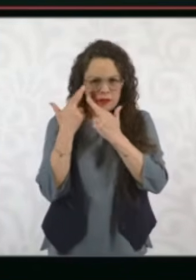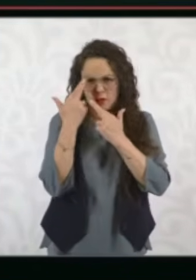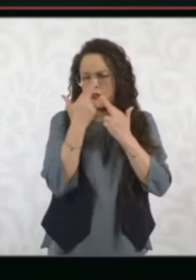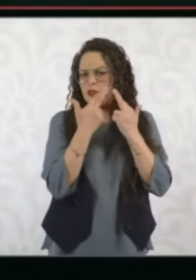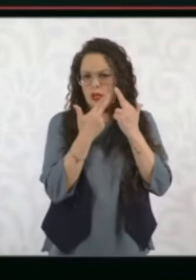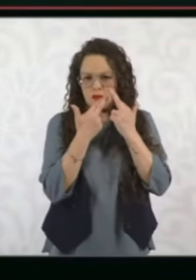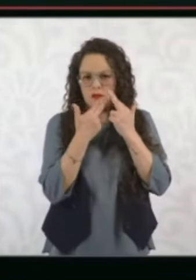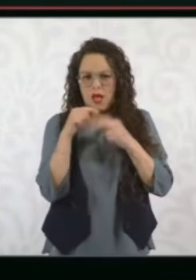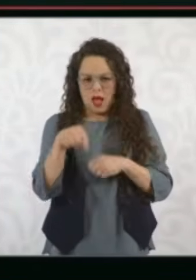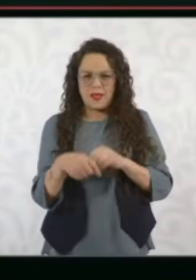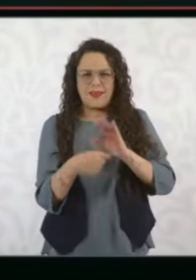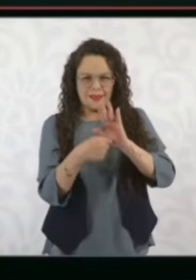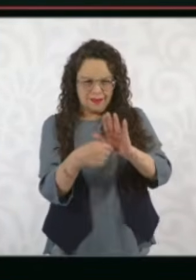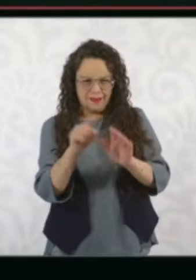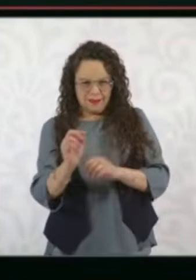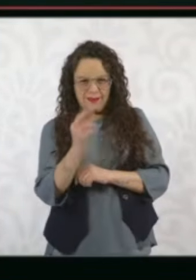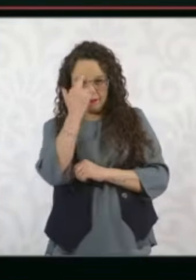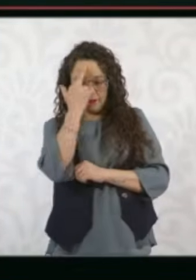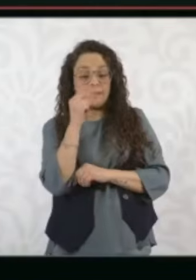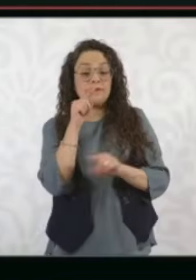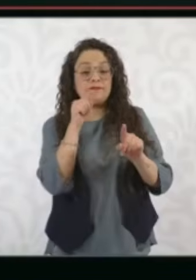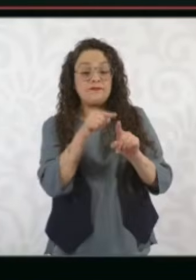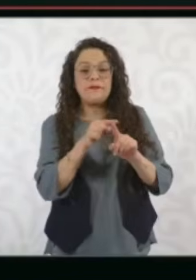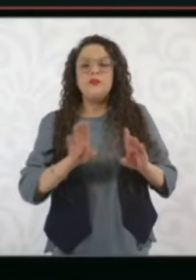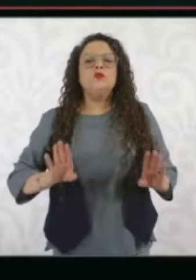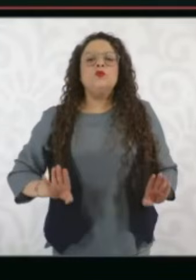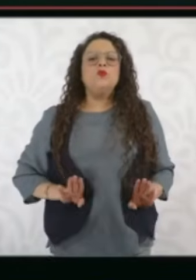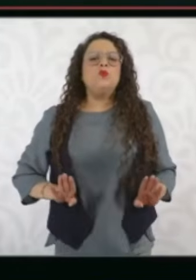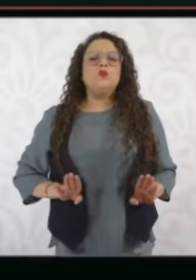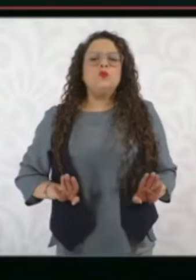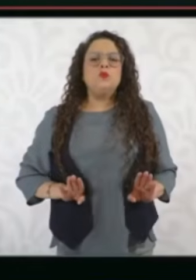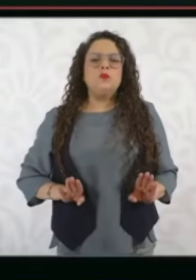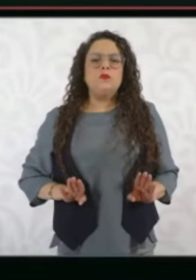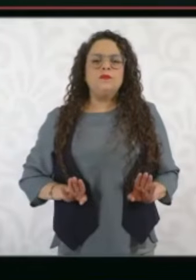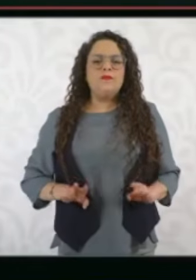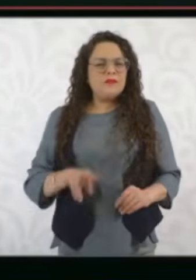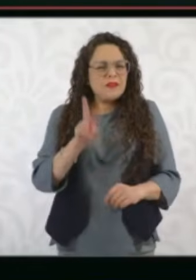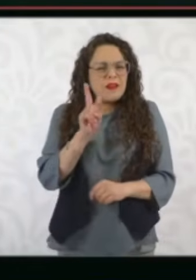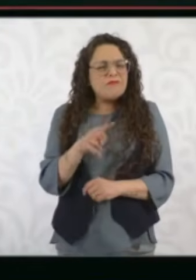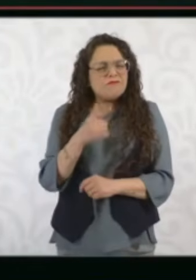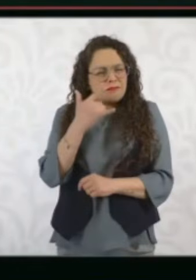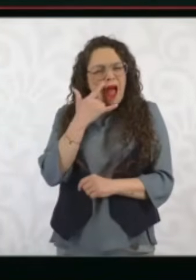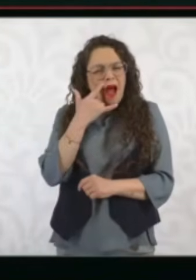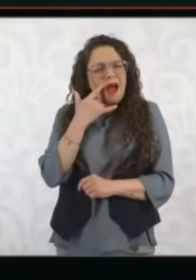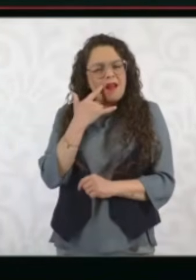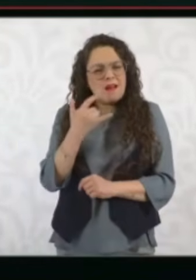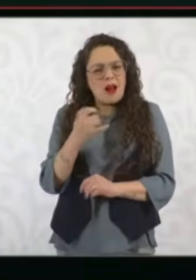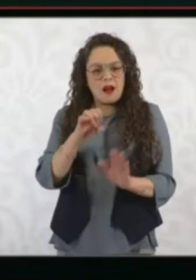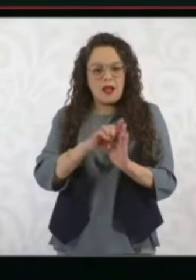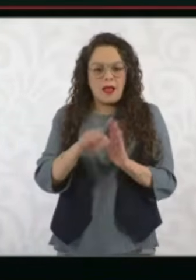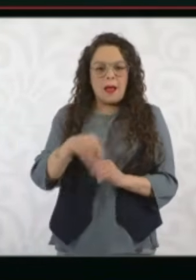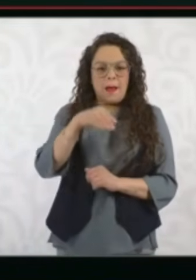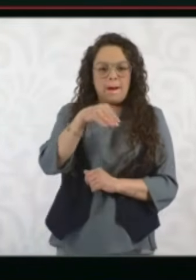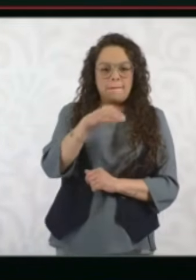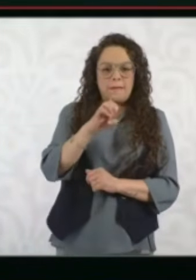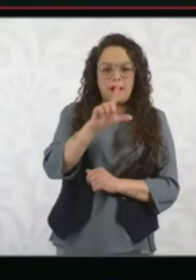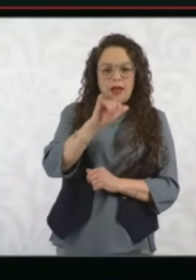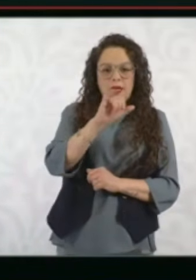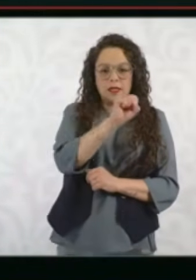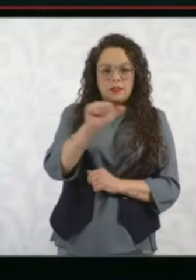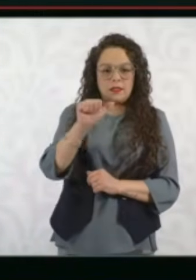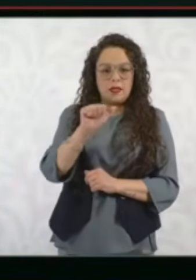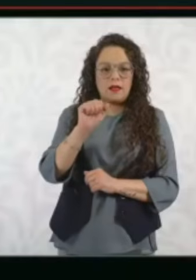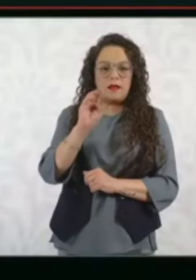y tienen comportamientos peculiares. Por ejemplo, en el caso de Melissa Belli, la pusimos